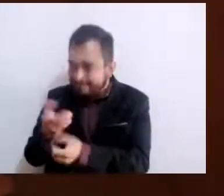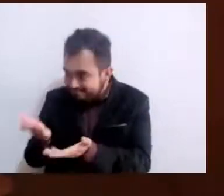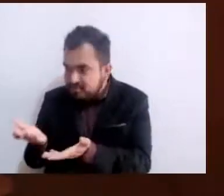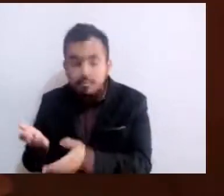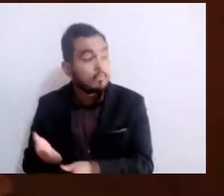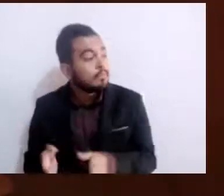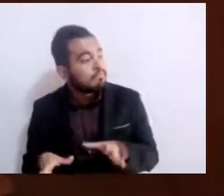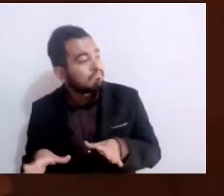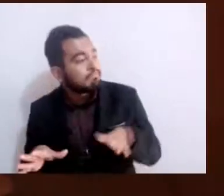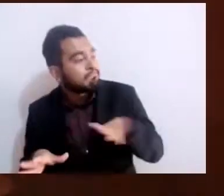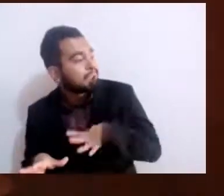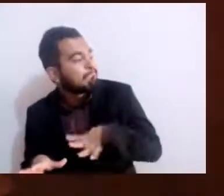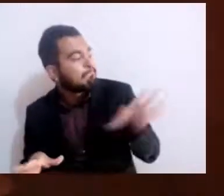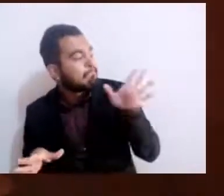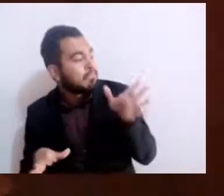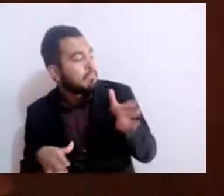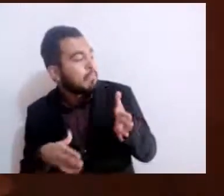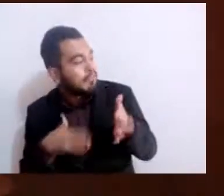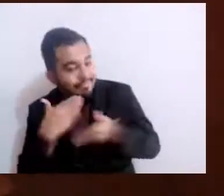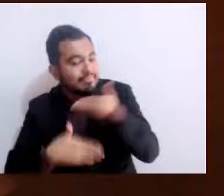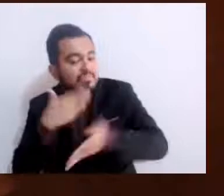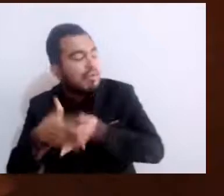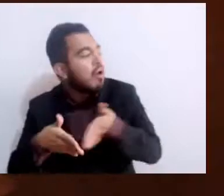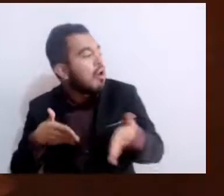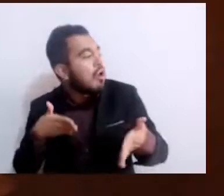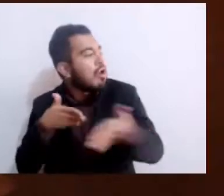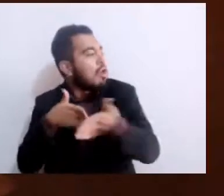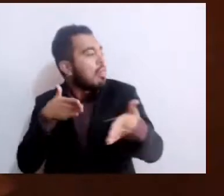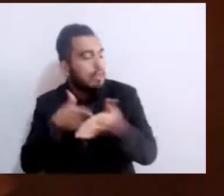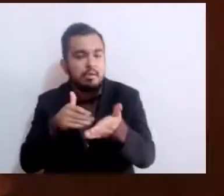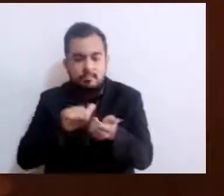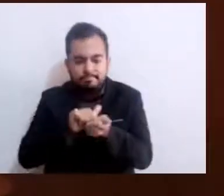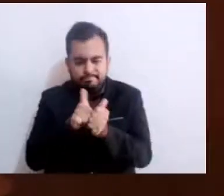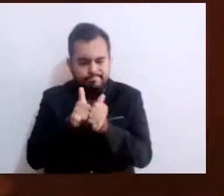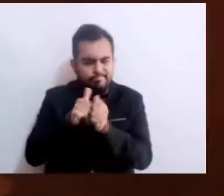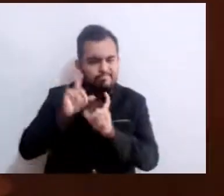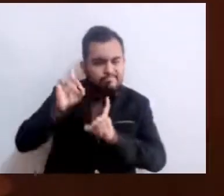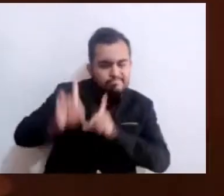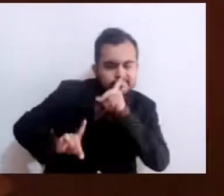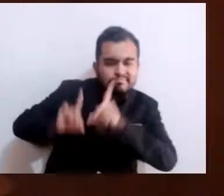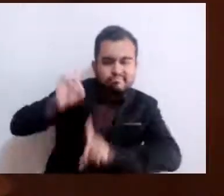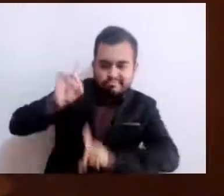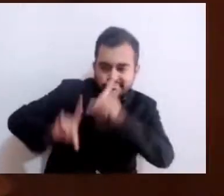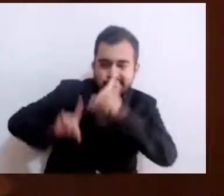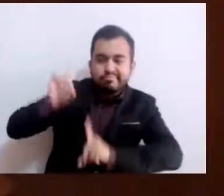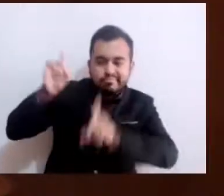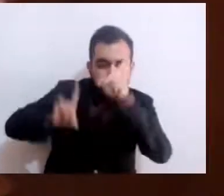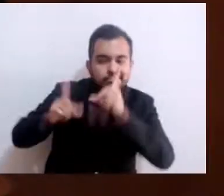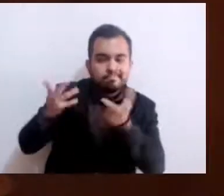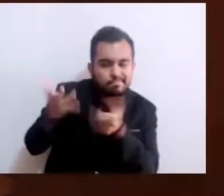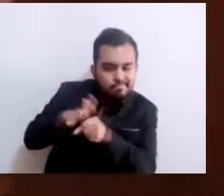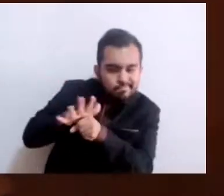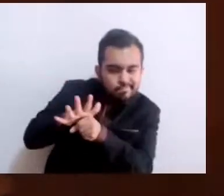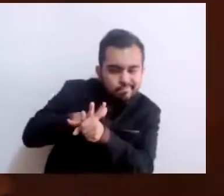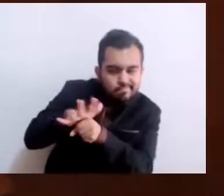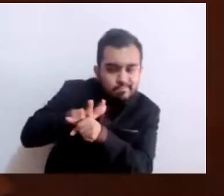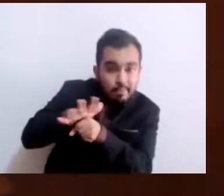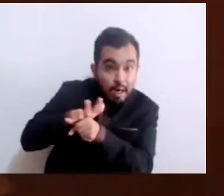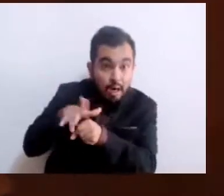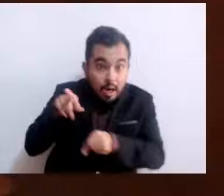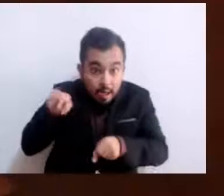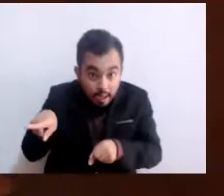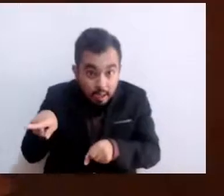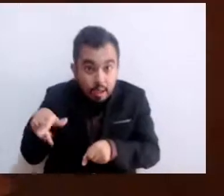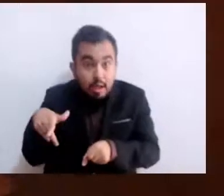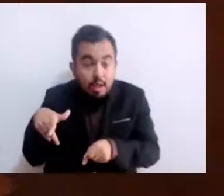generan este tipo de dudas y este tipo de situaciones en la cual no se está pidiendo algo que esté fuera